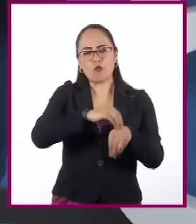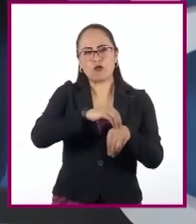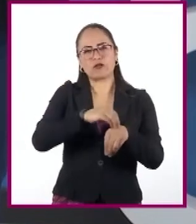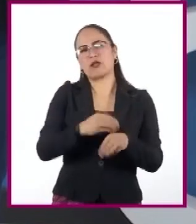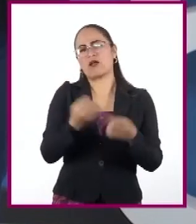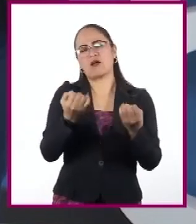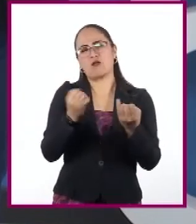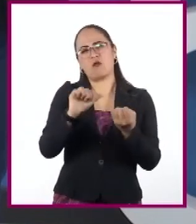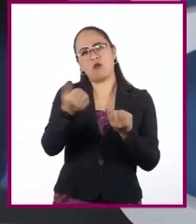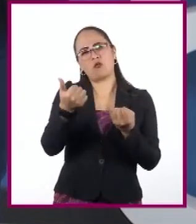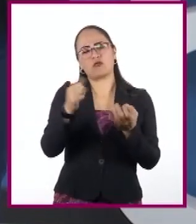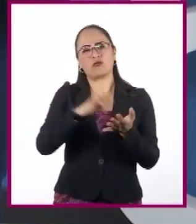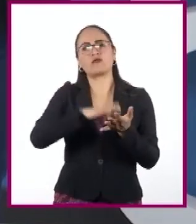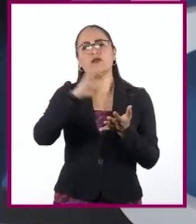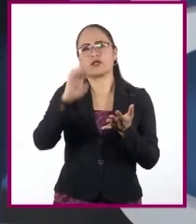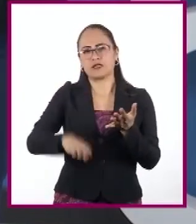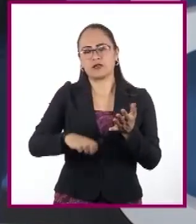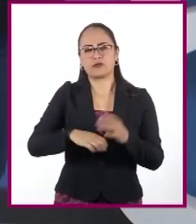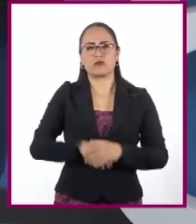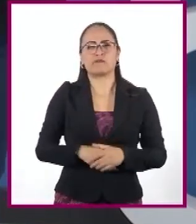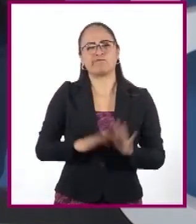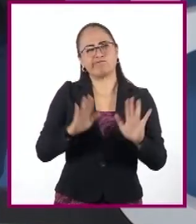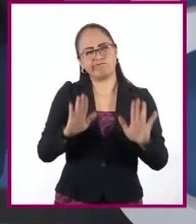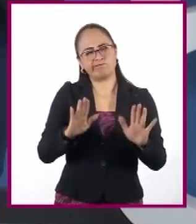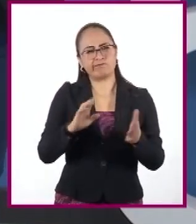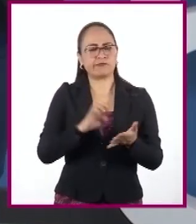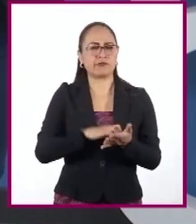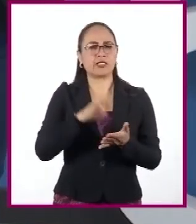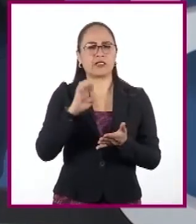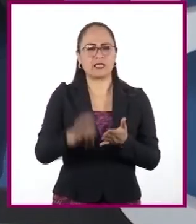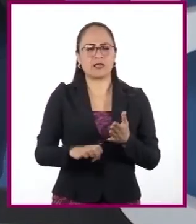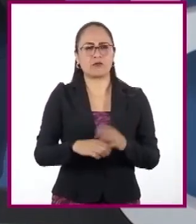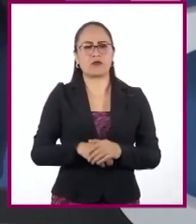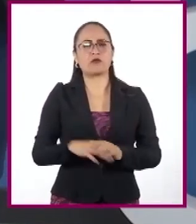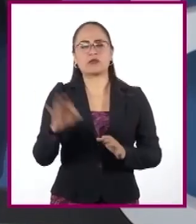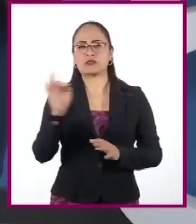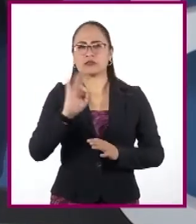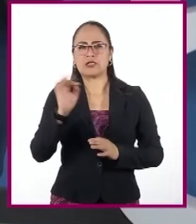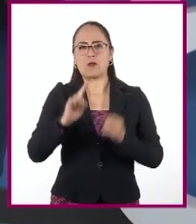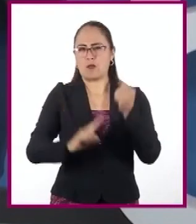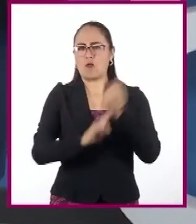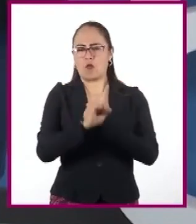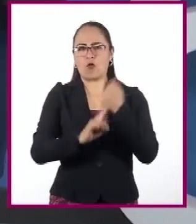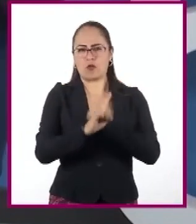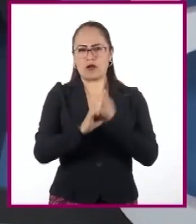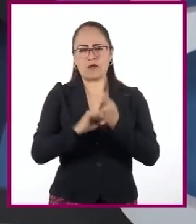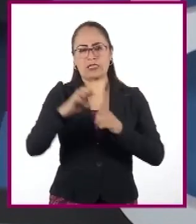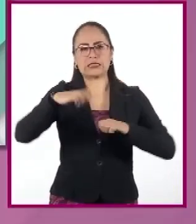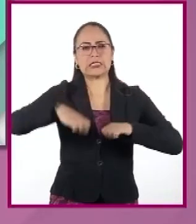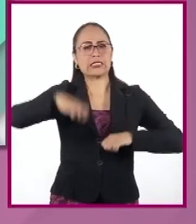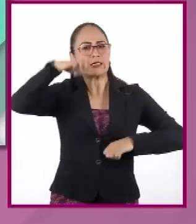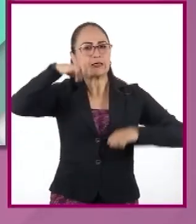situación problemática. Por ejemplo, problemas donde se tienen que calcular edades.